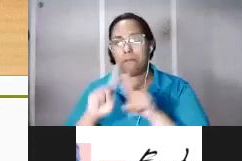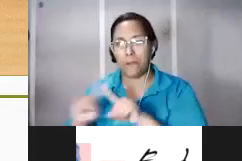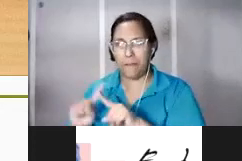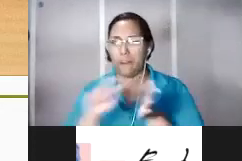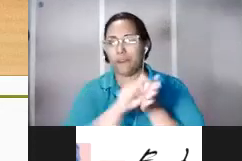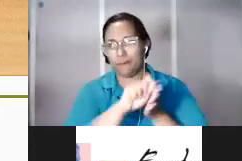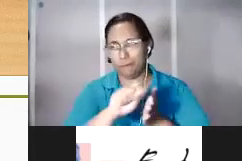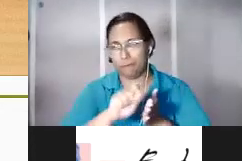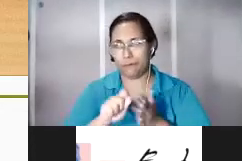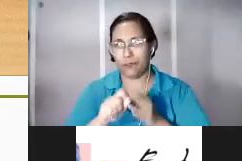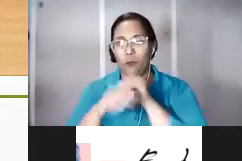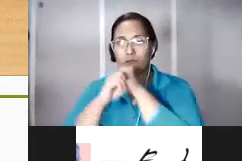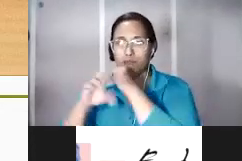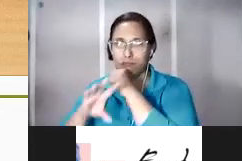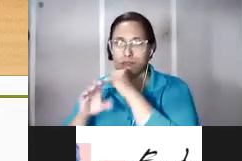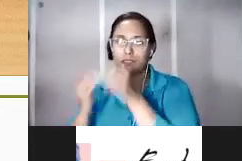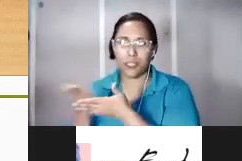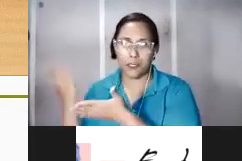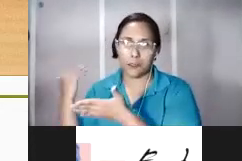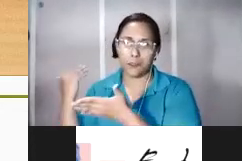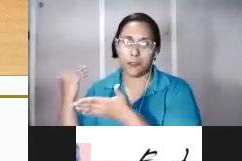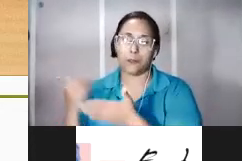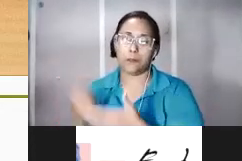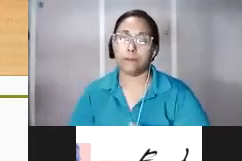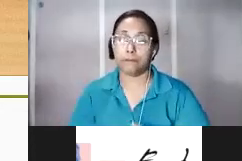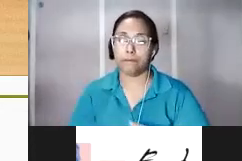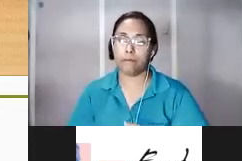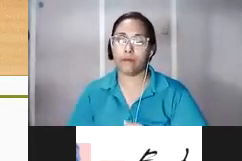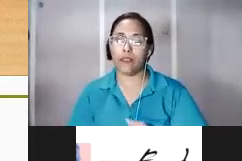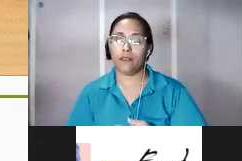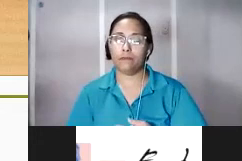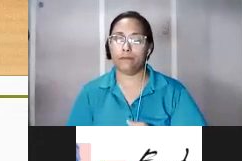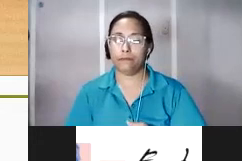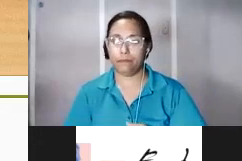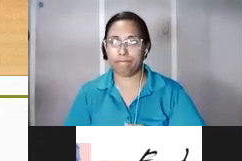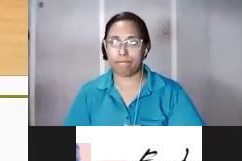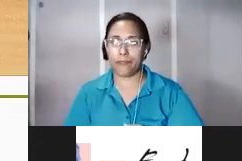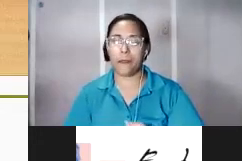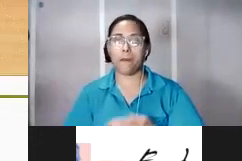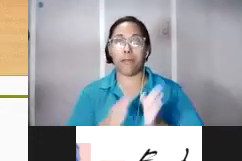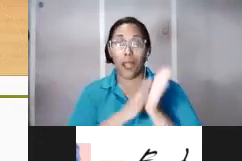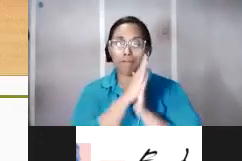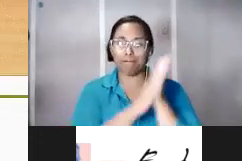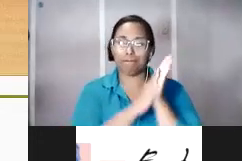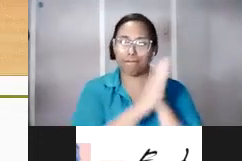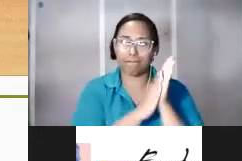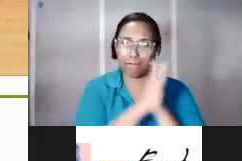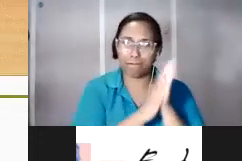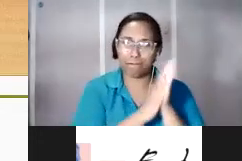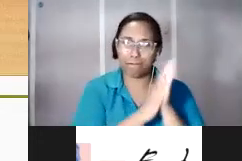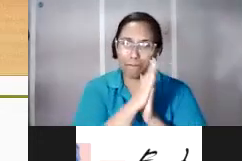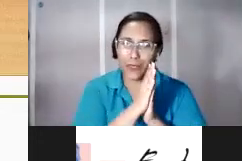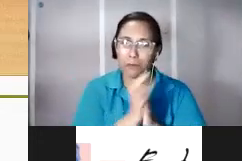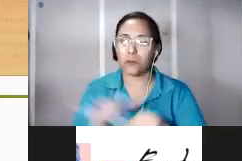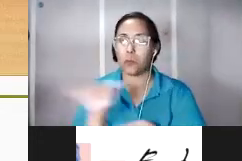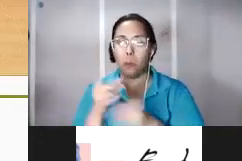escritos publicados. Y es una dinámica bien interesante. Es como lo mismo que